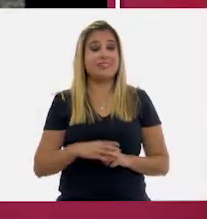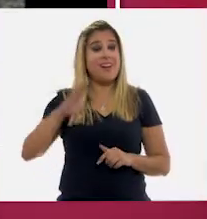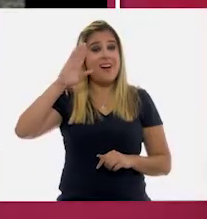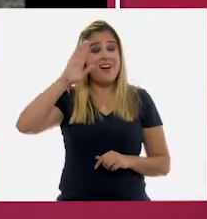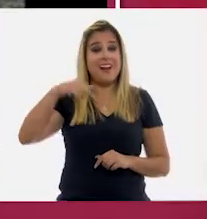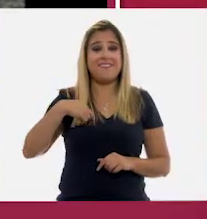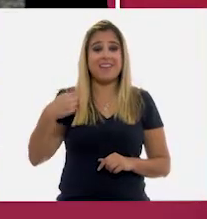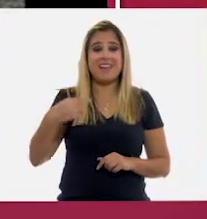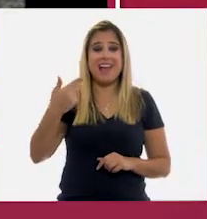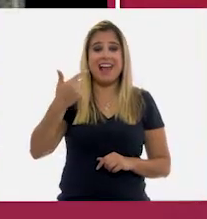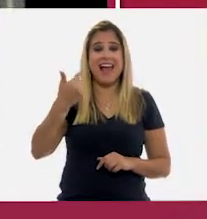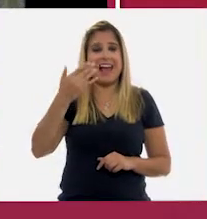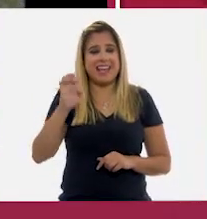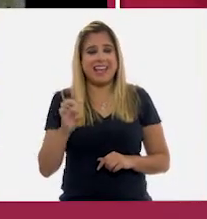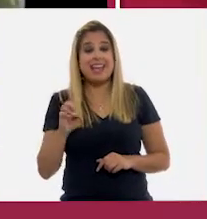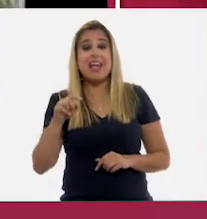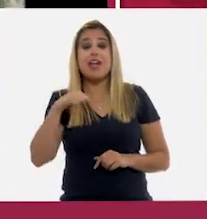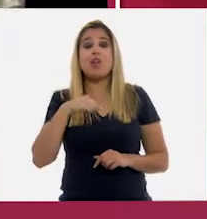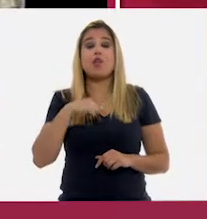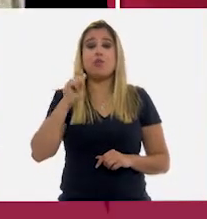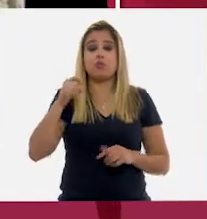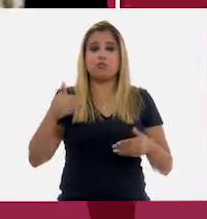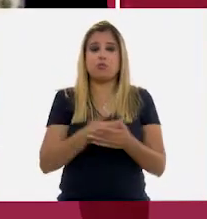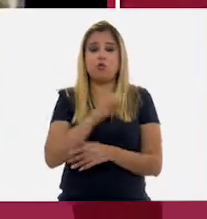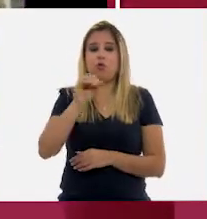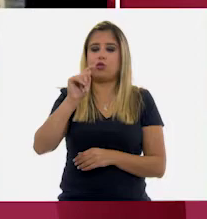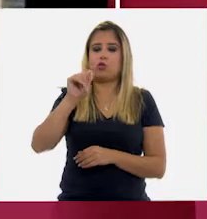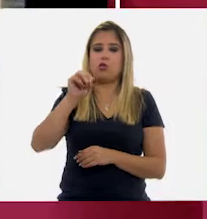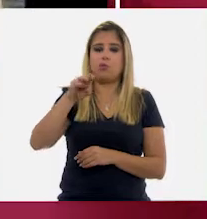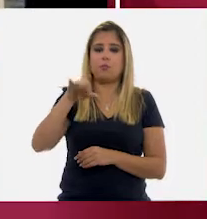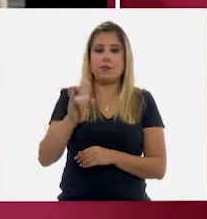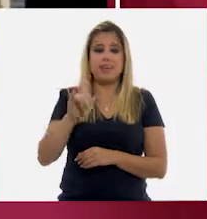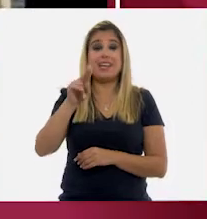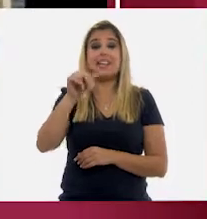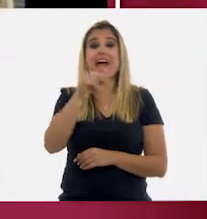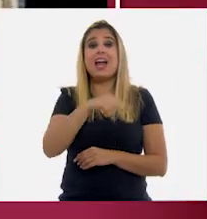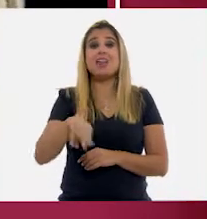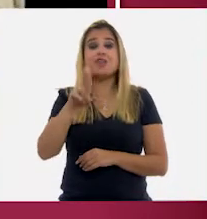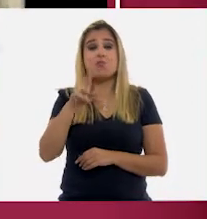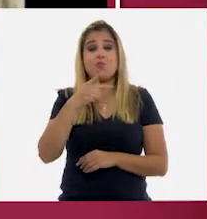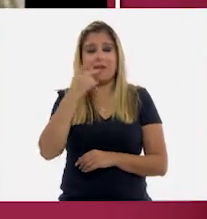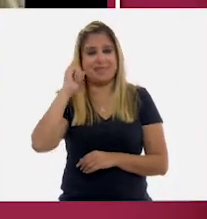Hola, me llamo Dajé. Soy otomí, que en mi lengua se dice ñañú.